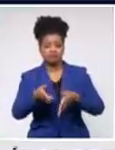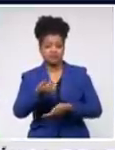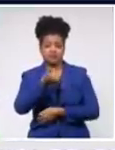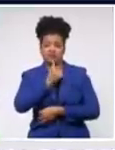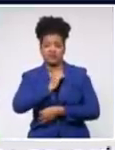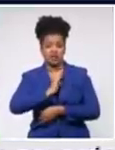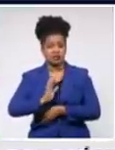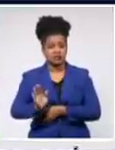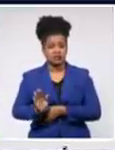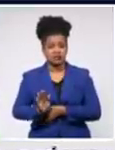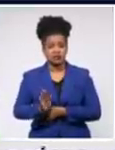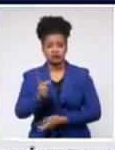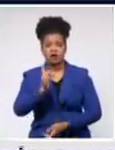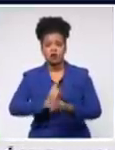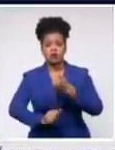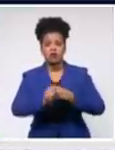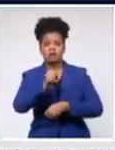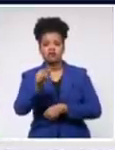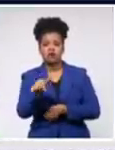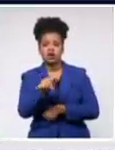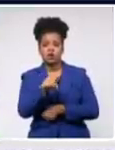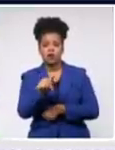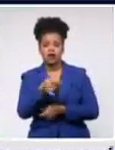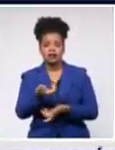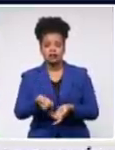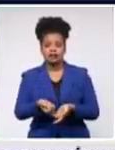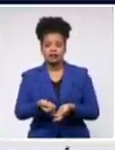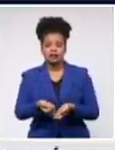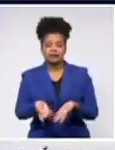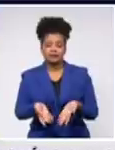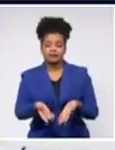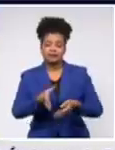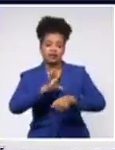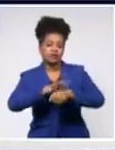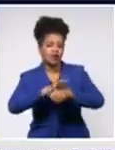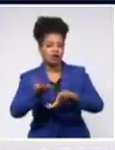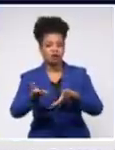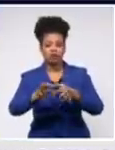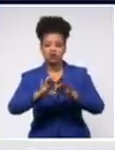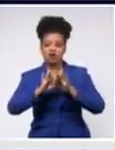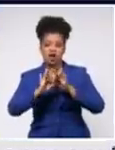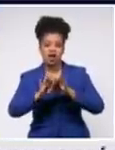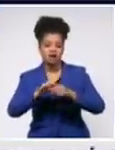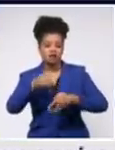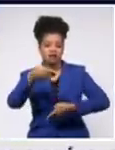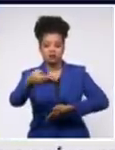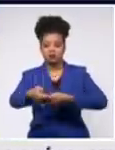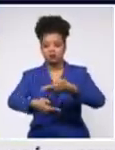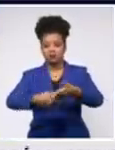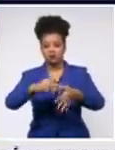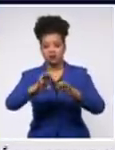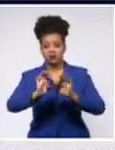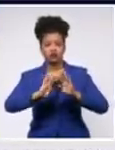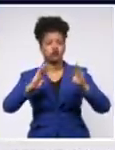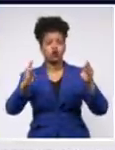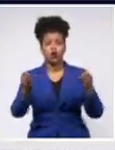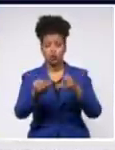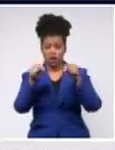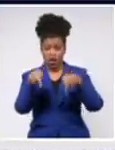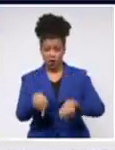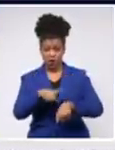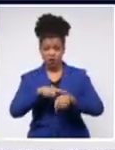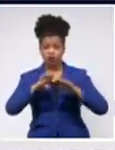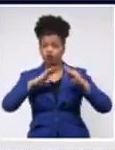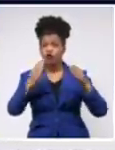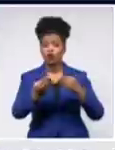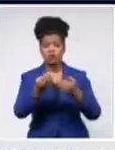que son más susceptibles a una evolución. Todos estamos en riesgo de adquirir la enfermedad, pero